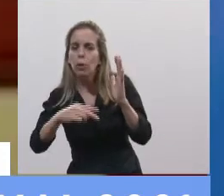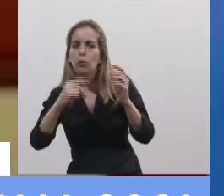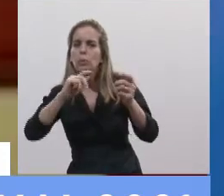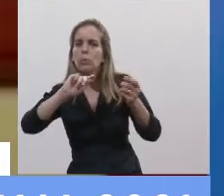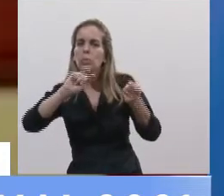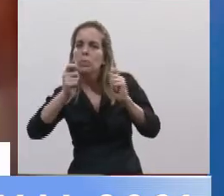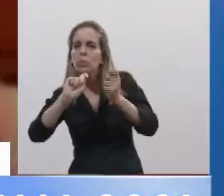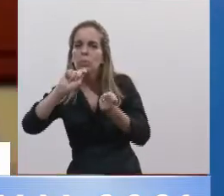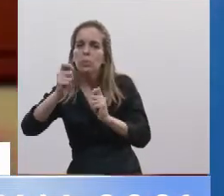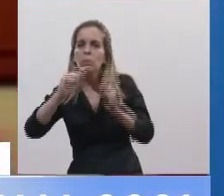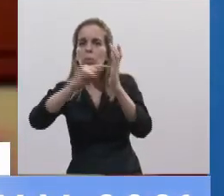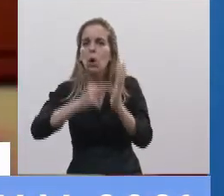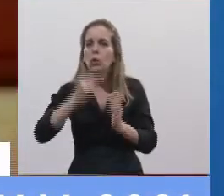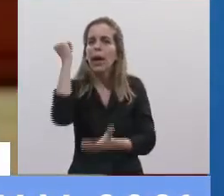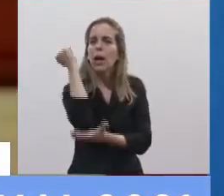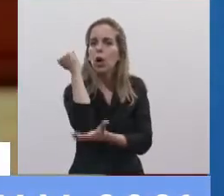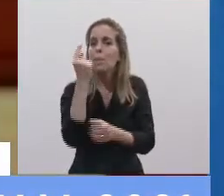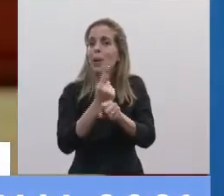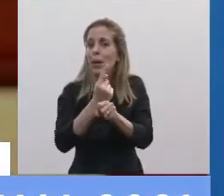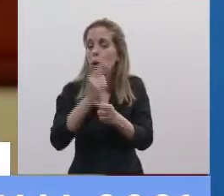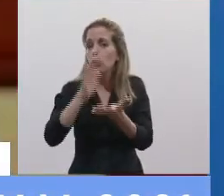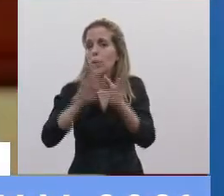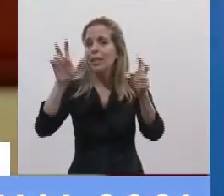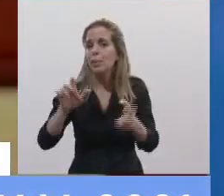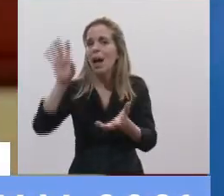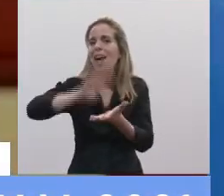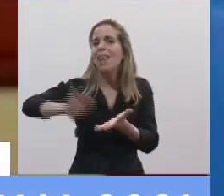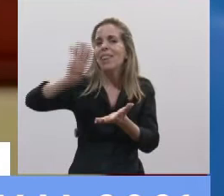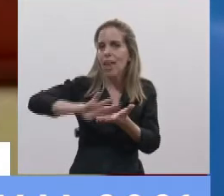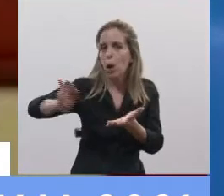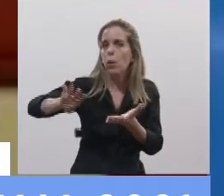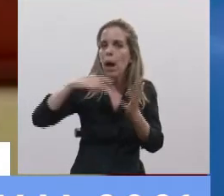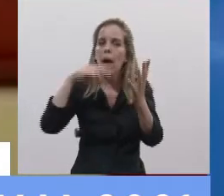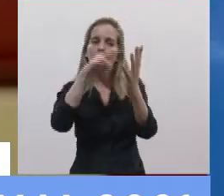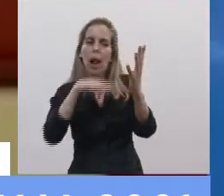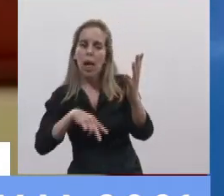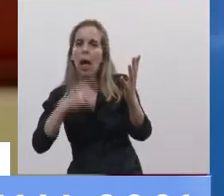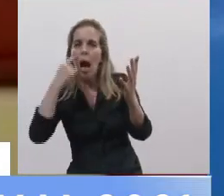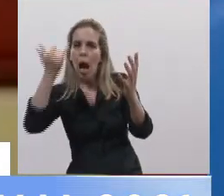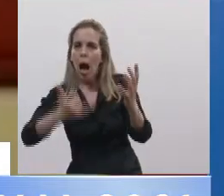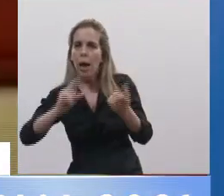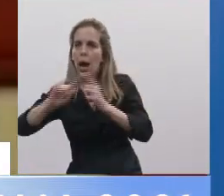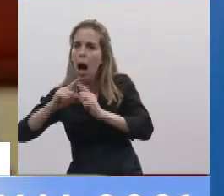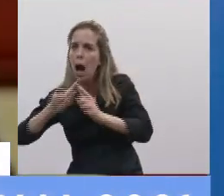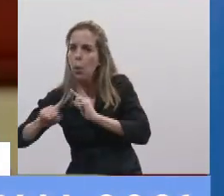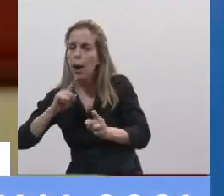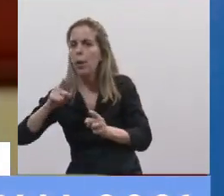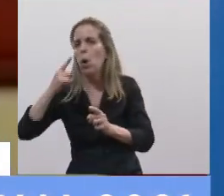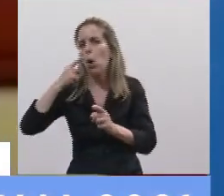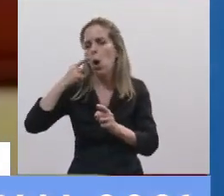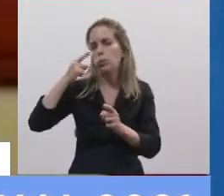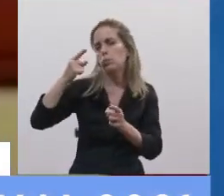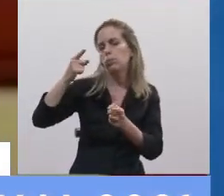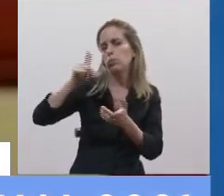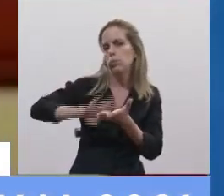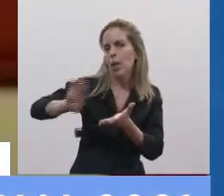encontramos que primero, con referente a la deuda, bien, se logró un arreglo con los acreedores privados, pero obviamente queda todo